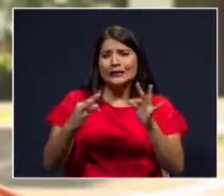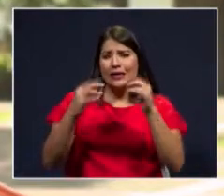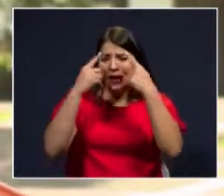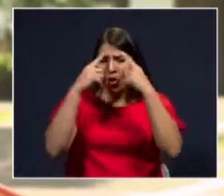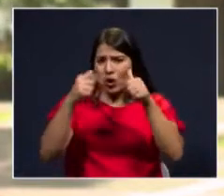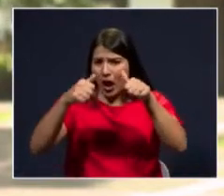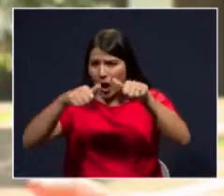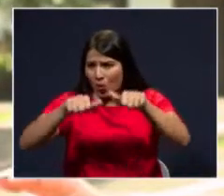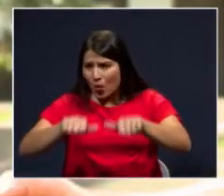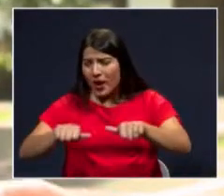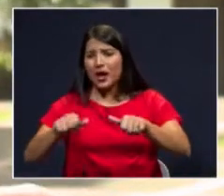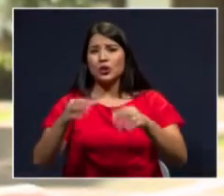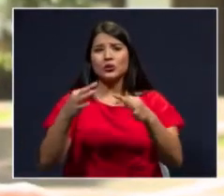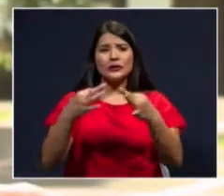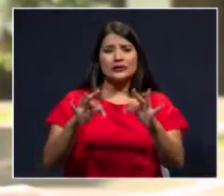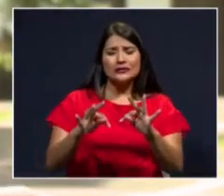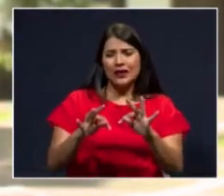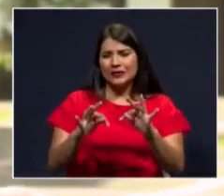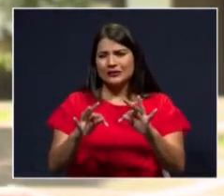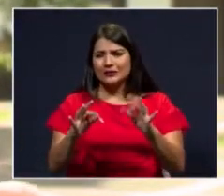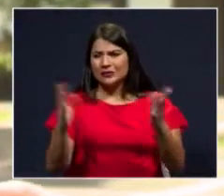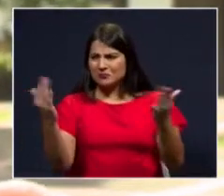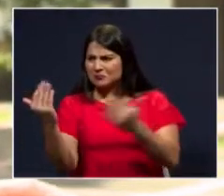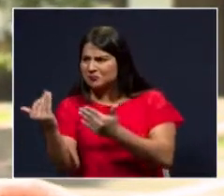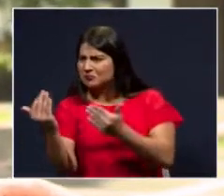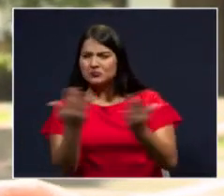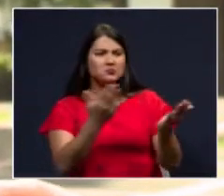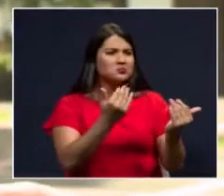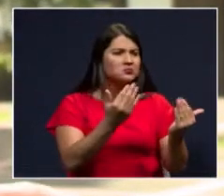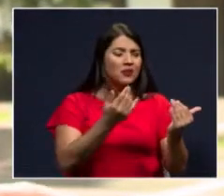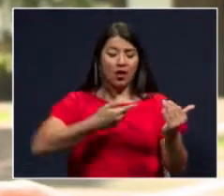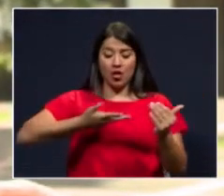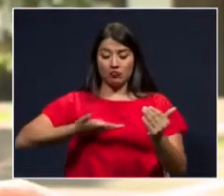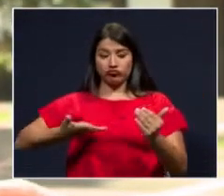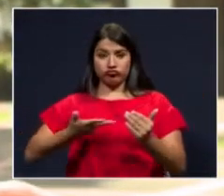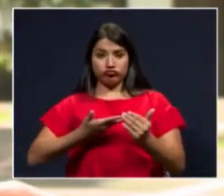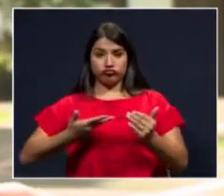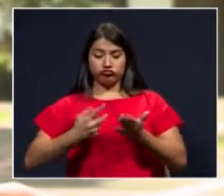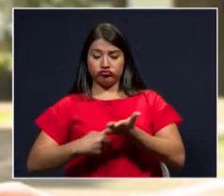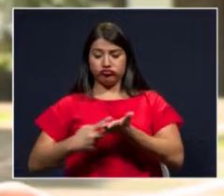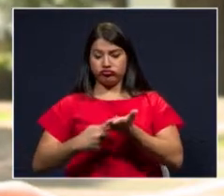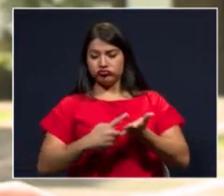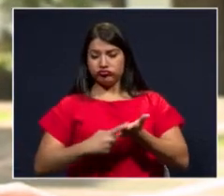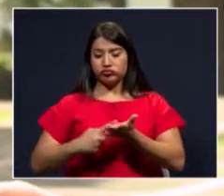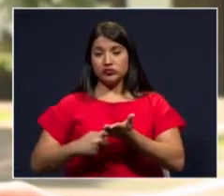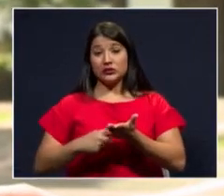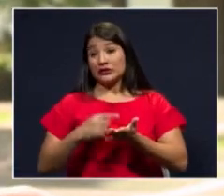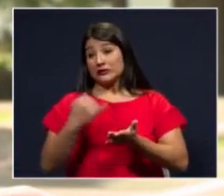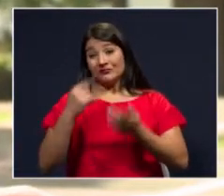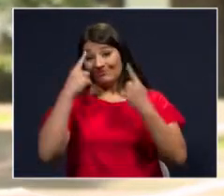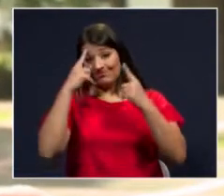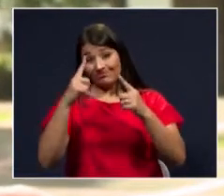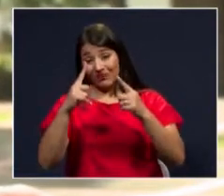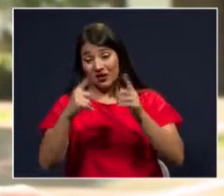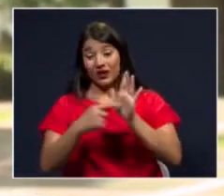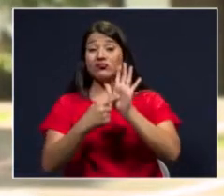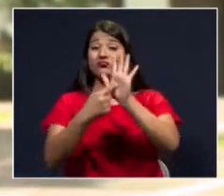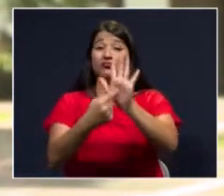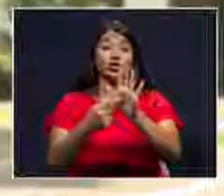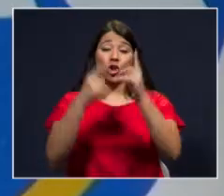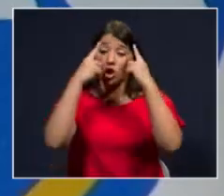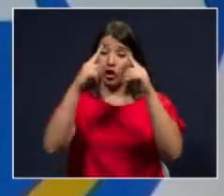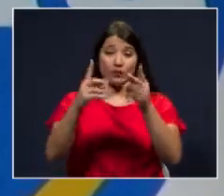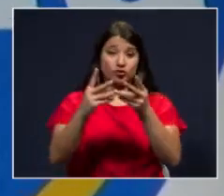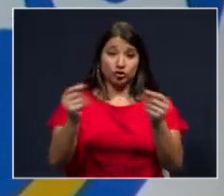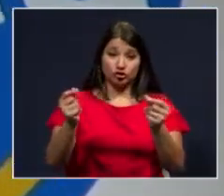entonces tendría que hacer el acta de cierre que no se pudo conciliar y llevarla en la vía